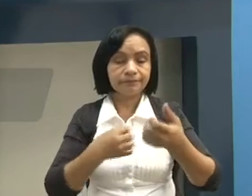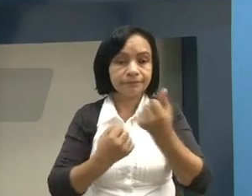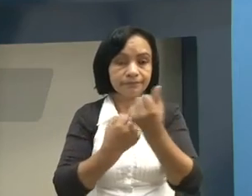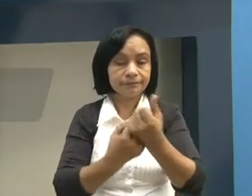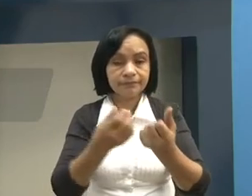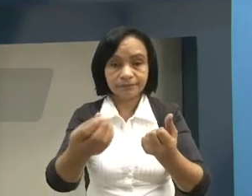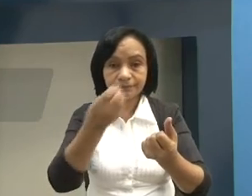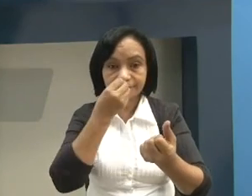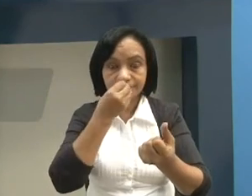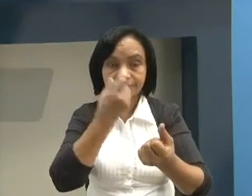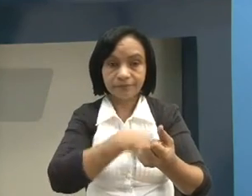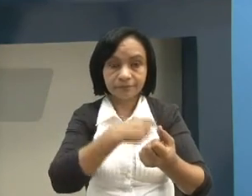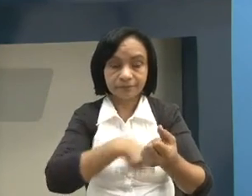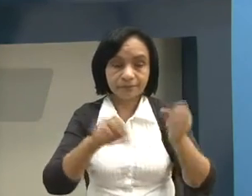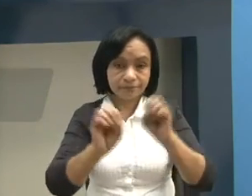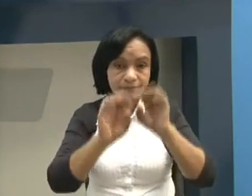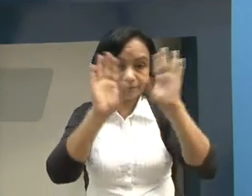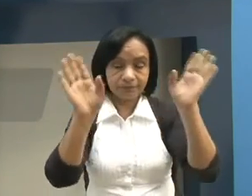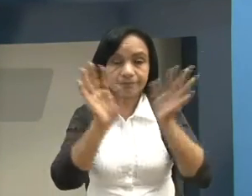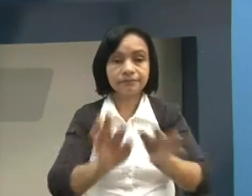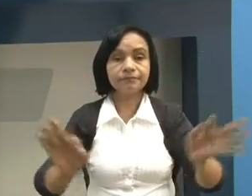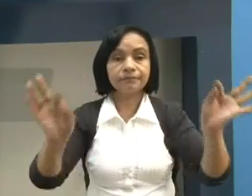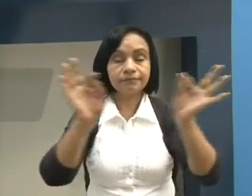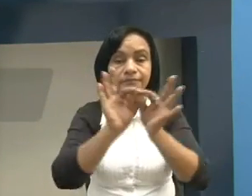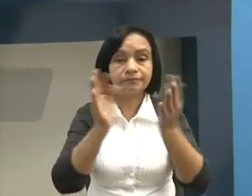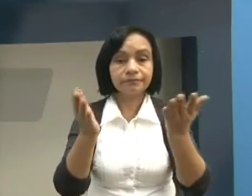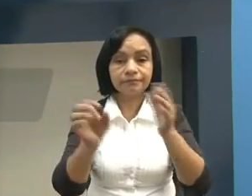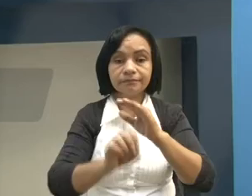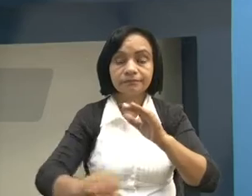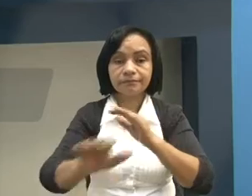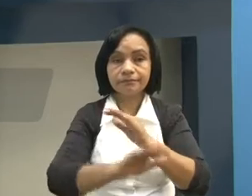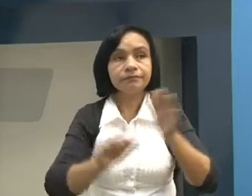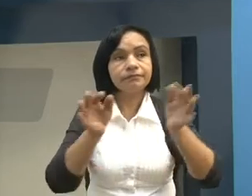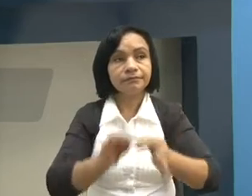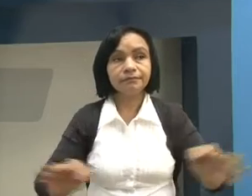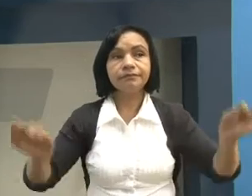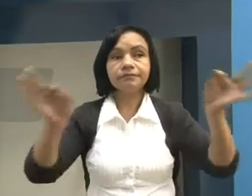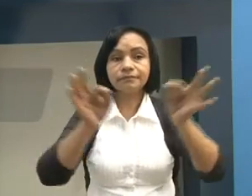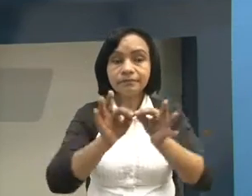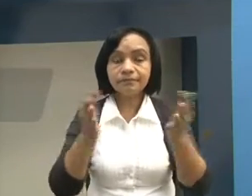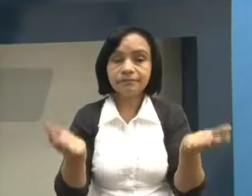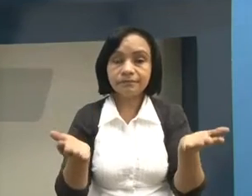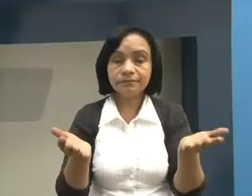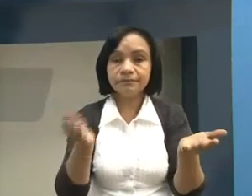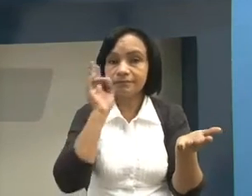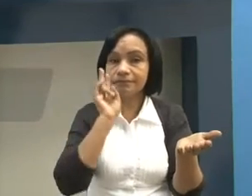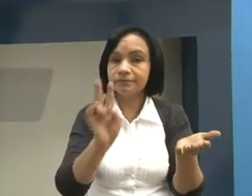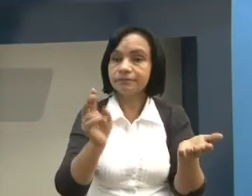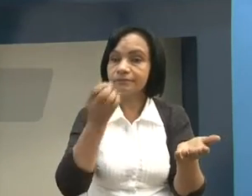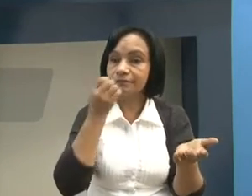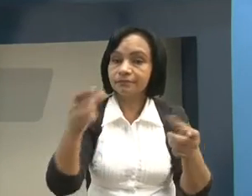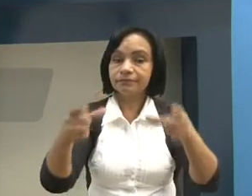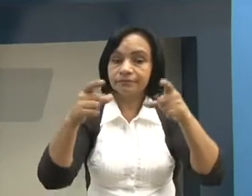es uno de los componentes. Obviamente, digamos, ante la luz de la sociedad, el principal. Mayormente visibilizado. El más